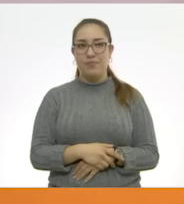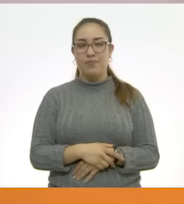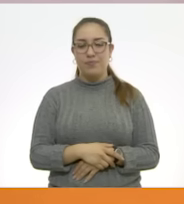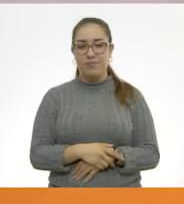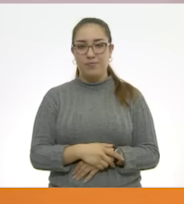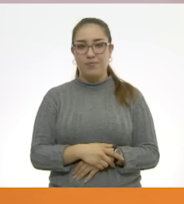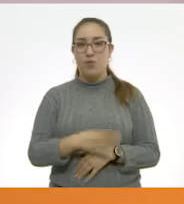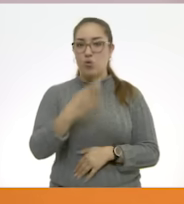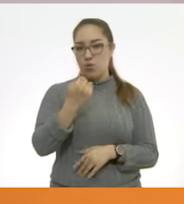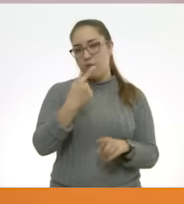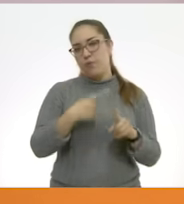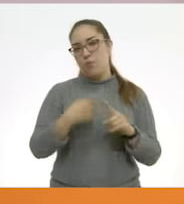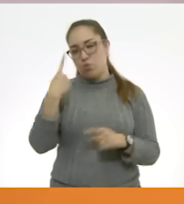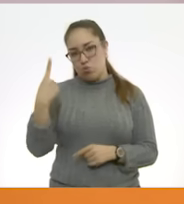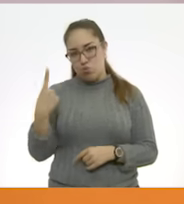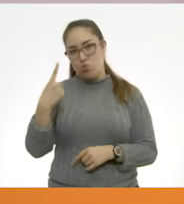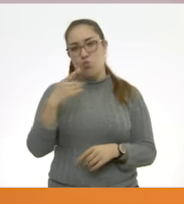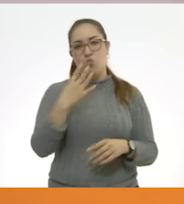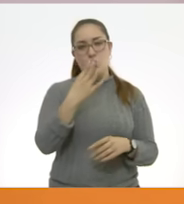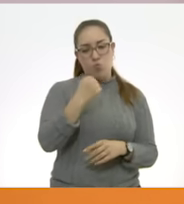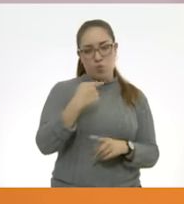9 por 2,